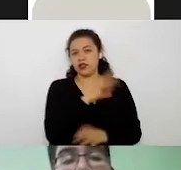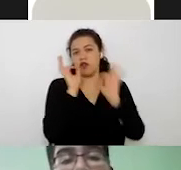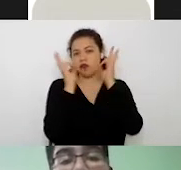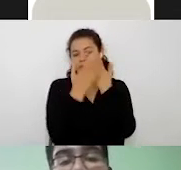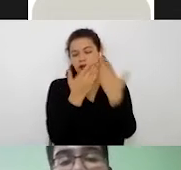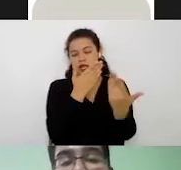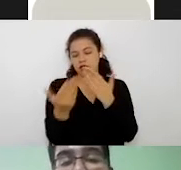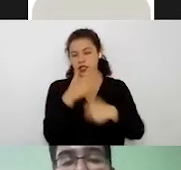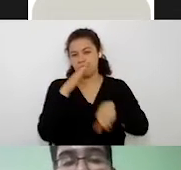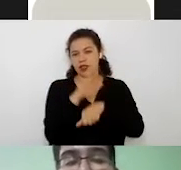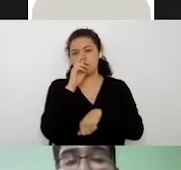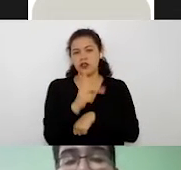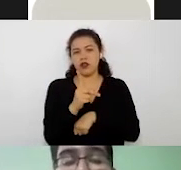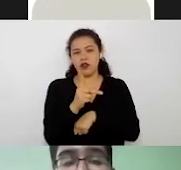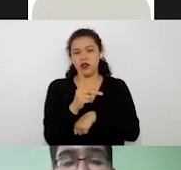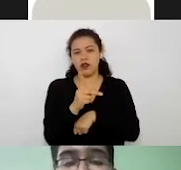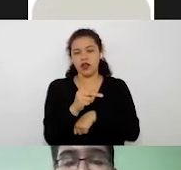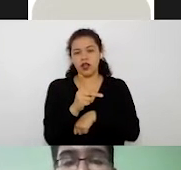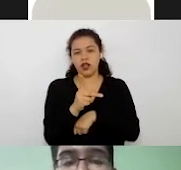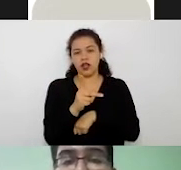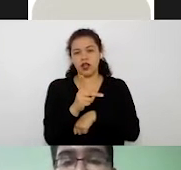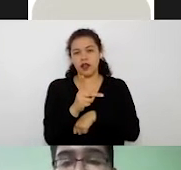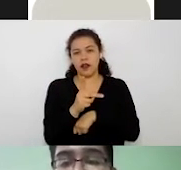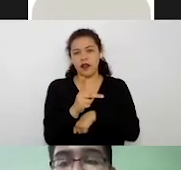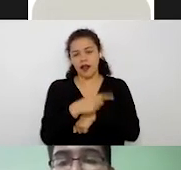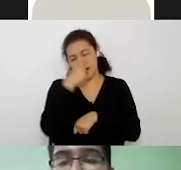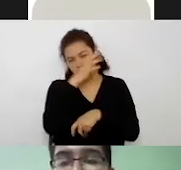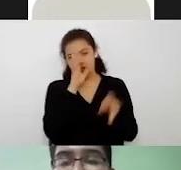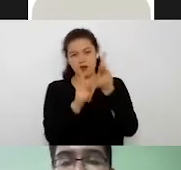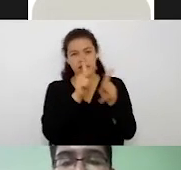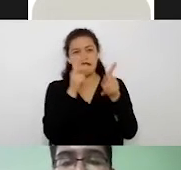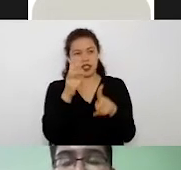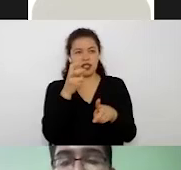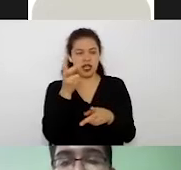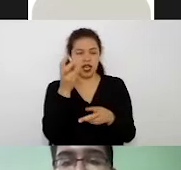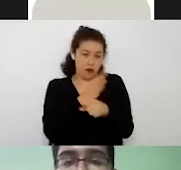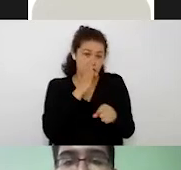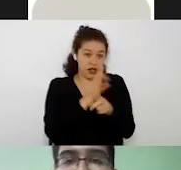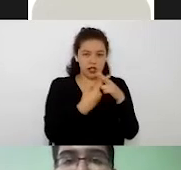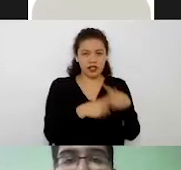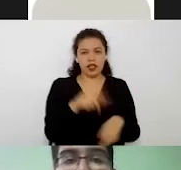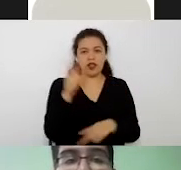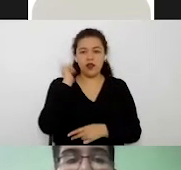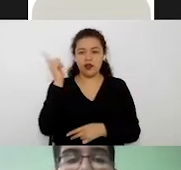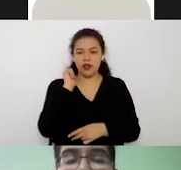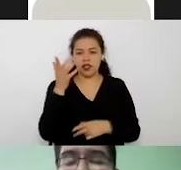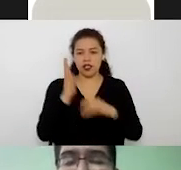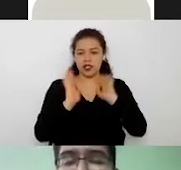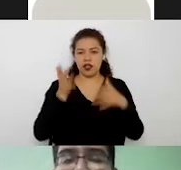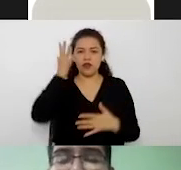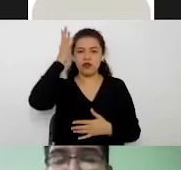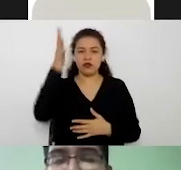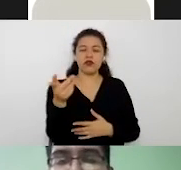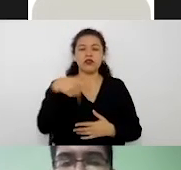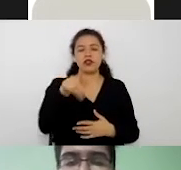mejor manera. Y qué mejor que empezar con pláticas como estas, que espero que en un futuro ustedes hagan